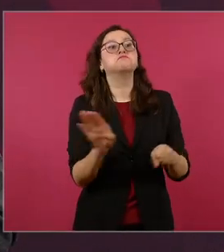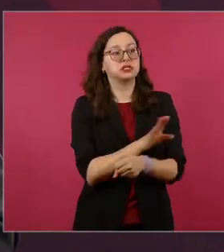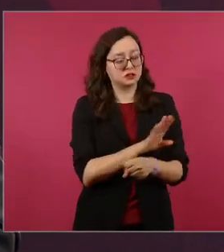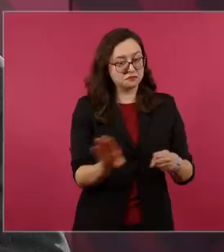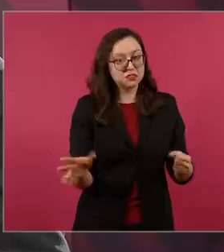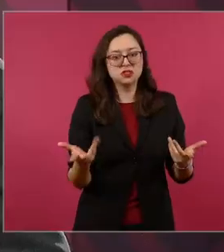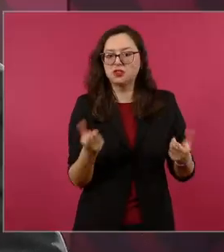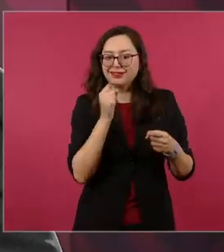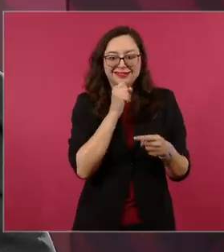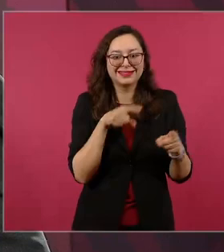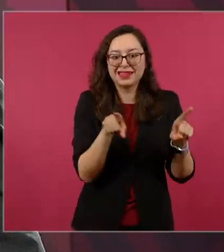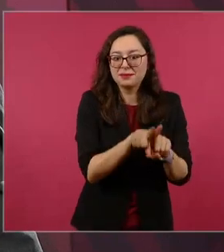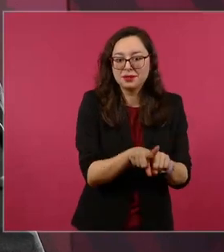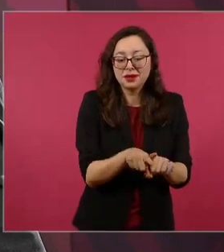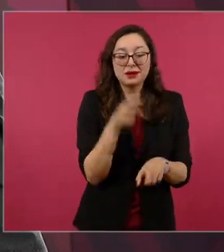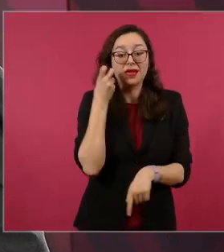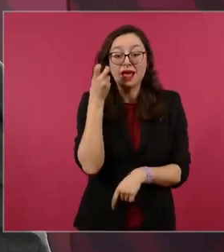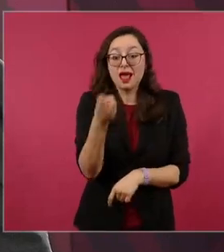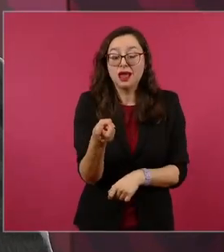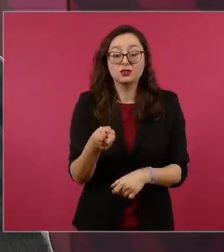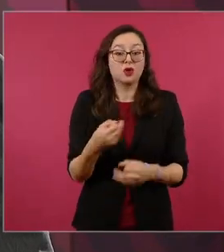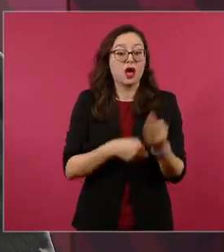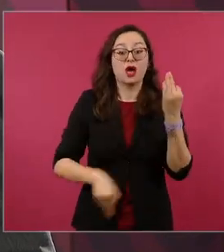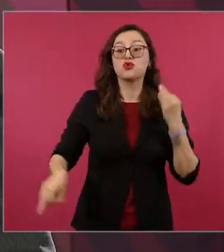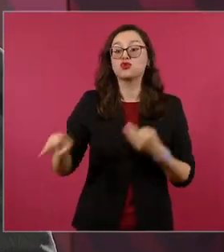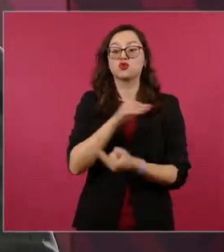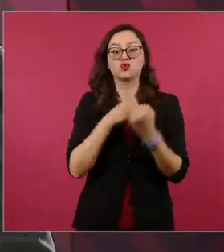conviene a todos los mexicanos.